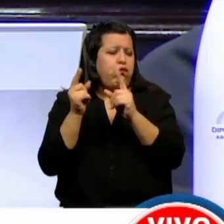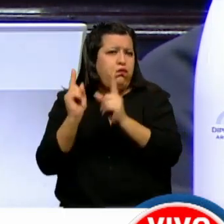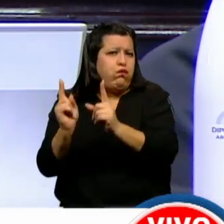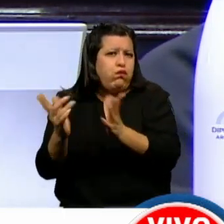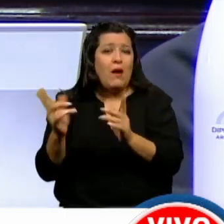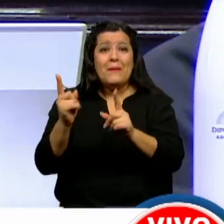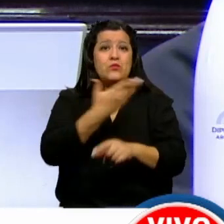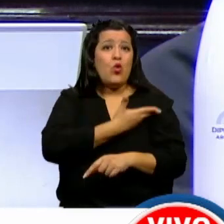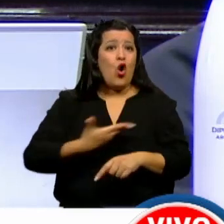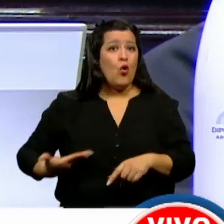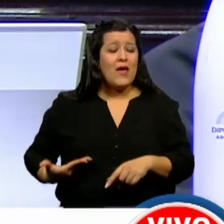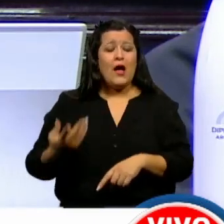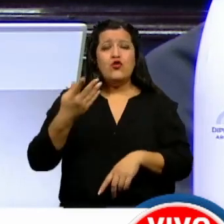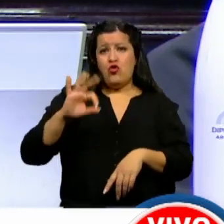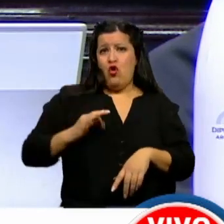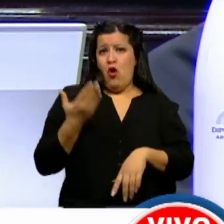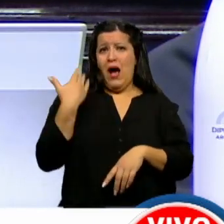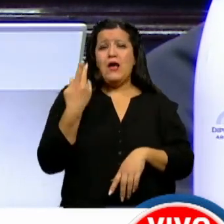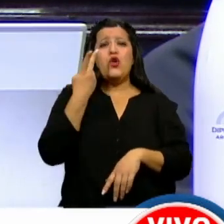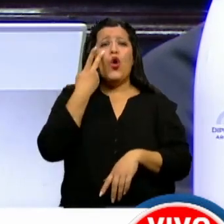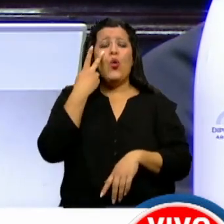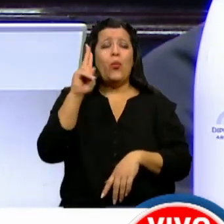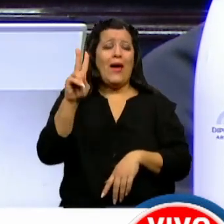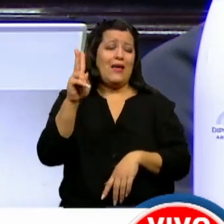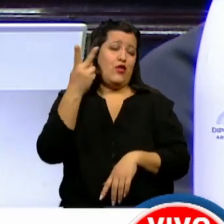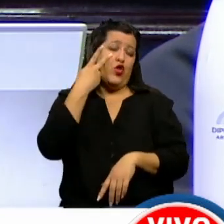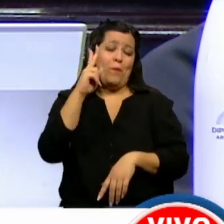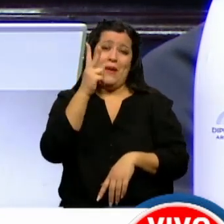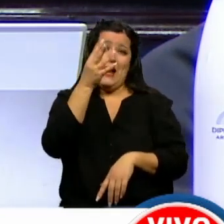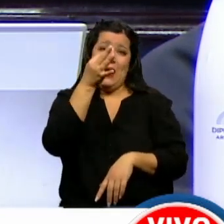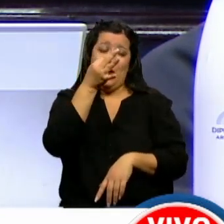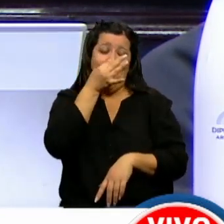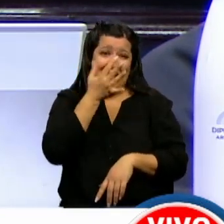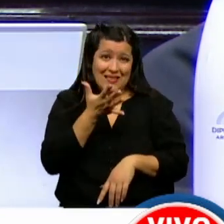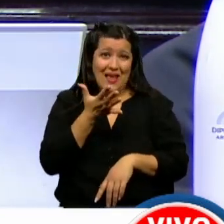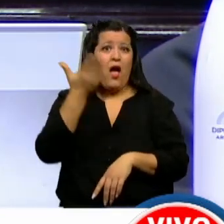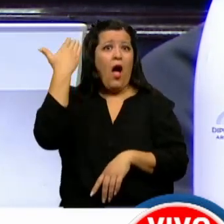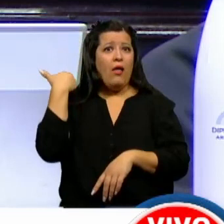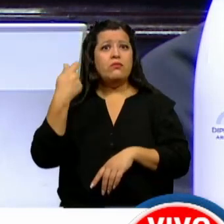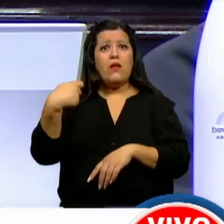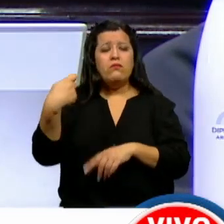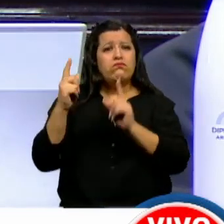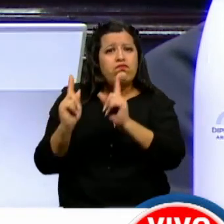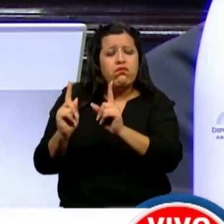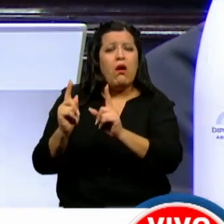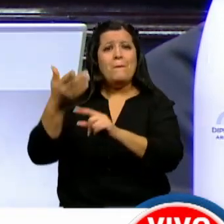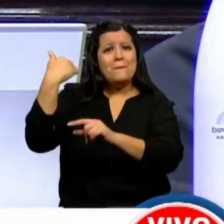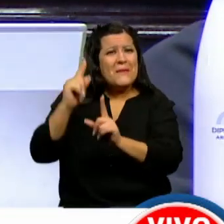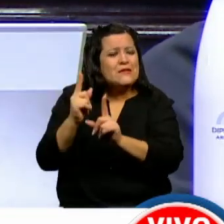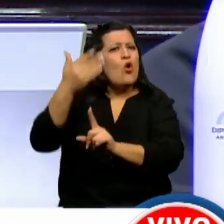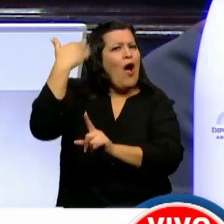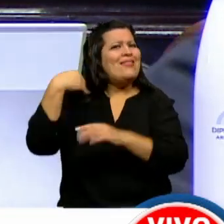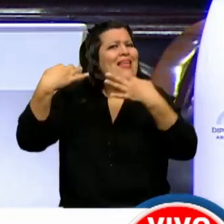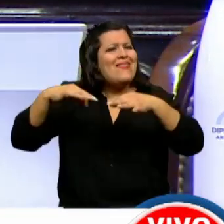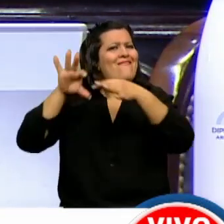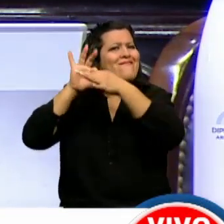por el gobierno en el año 2020 con el monotributo? Bueno, las actualizaciones que correspondía hacer